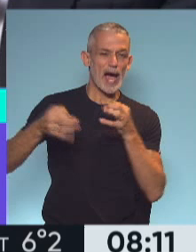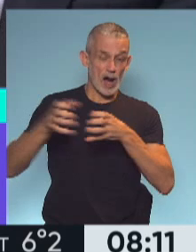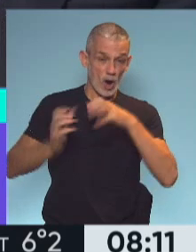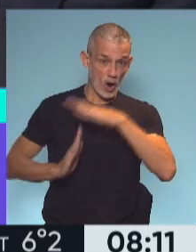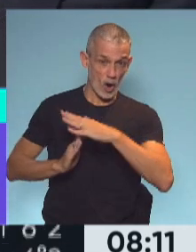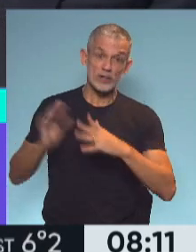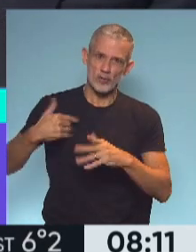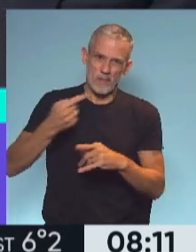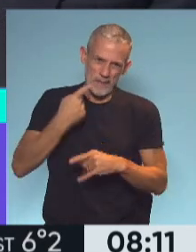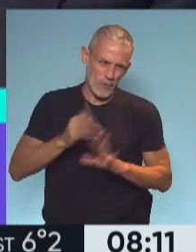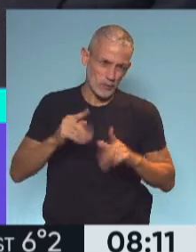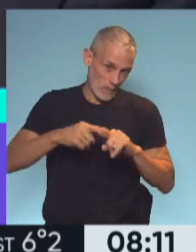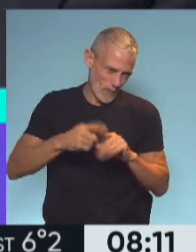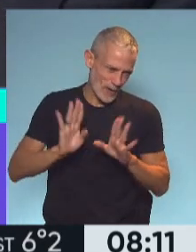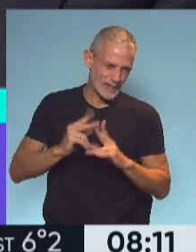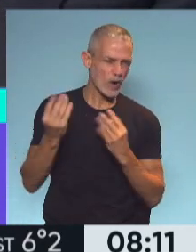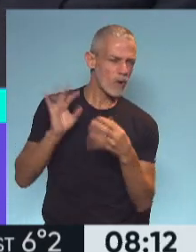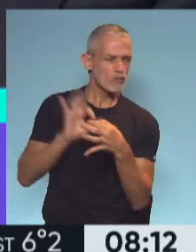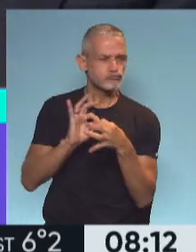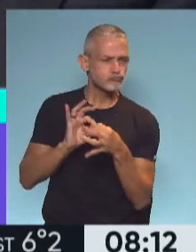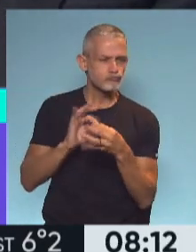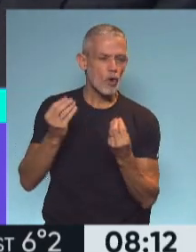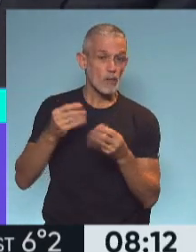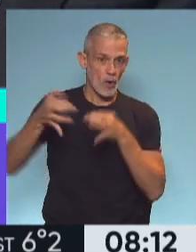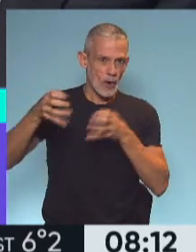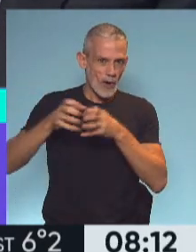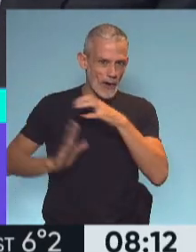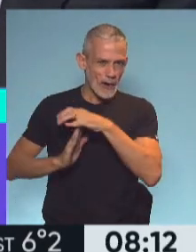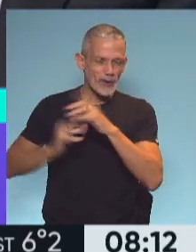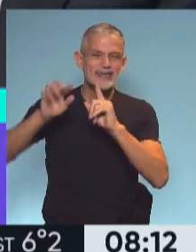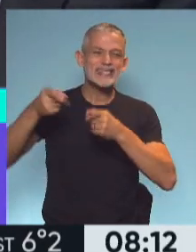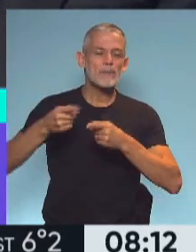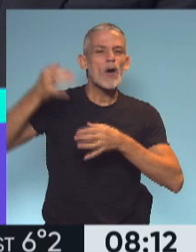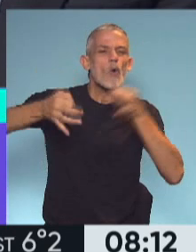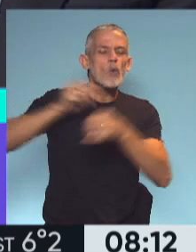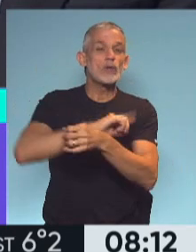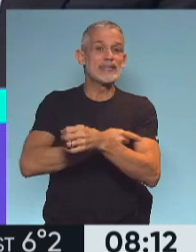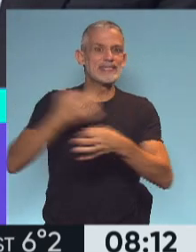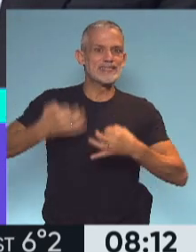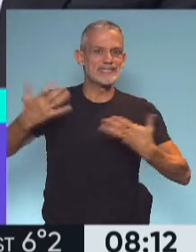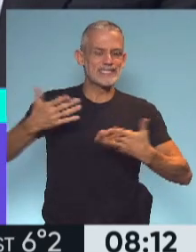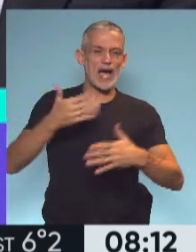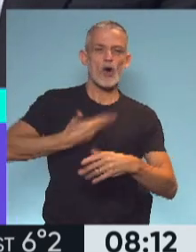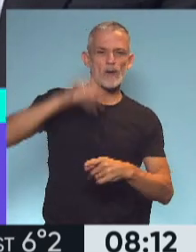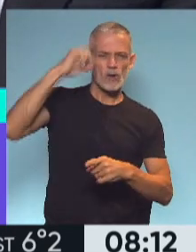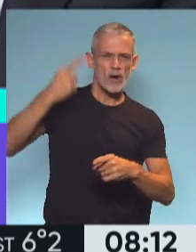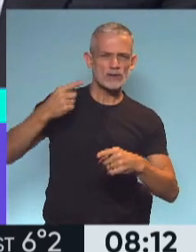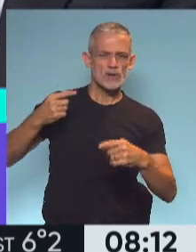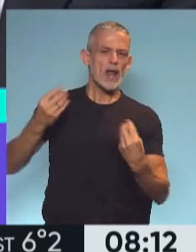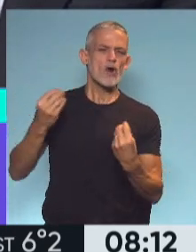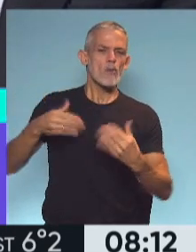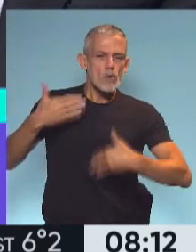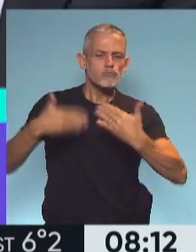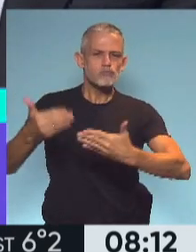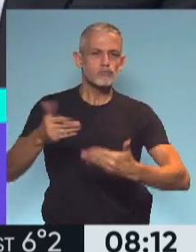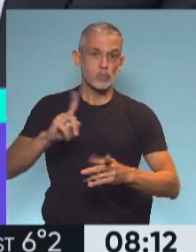política le pregunto, ¿cómo imagina la relación no solamente con la Corte Suprema, sino con la justicia de aquí en adelante del Gobierno Nacional? Usted habló de